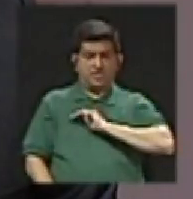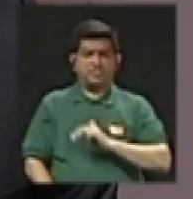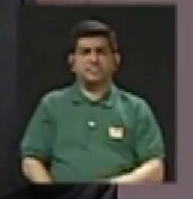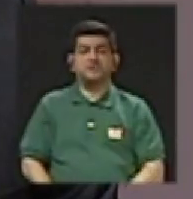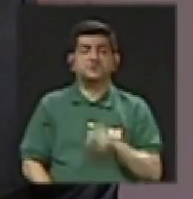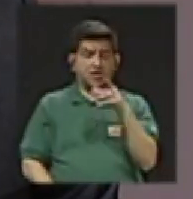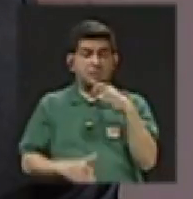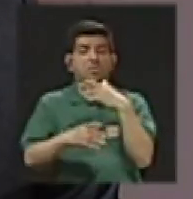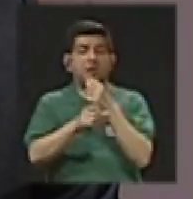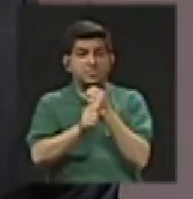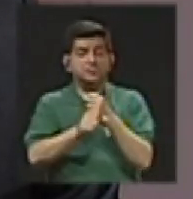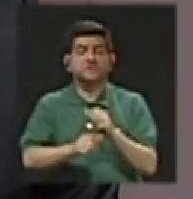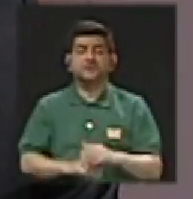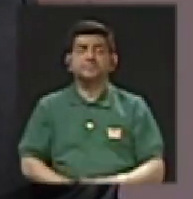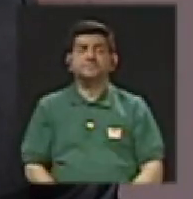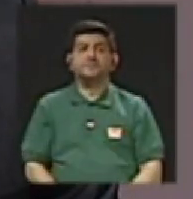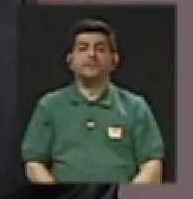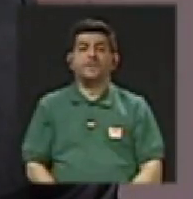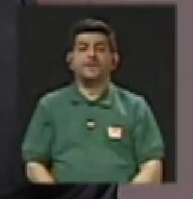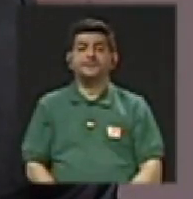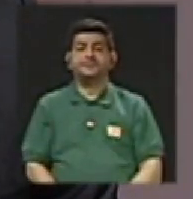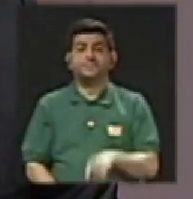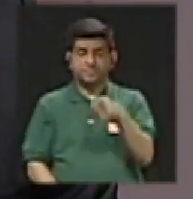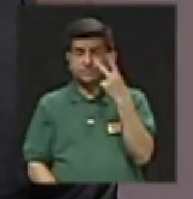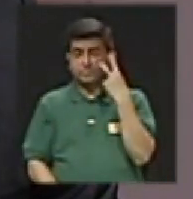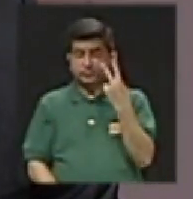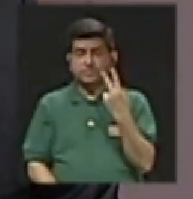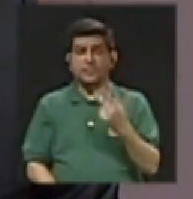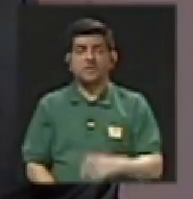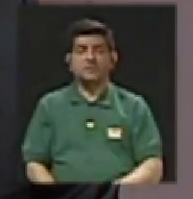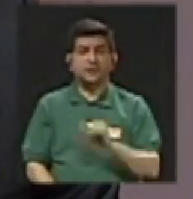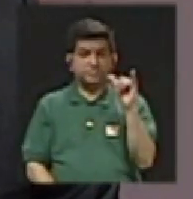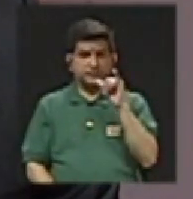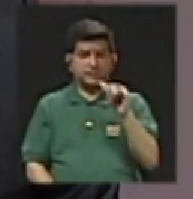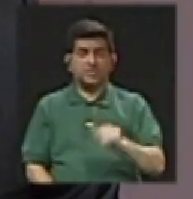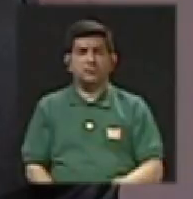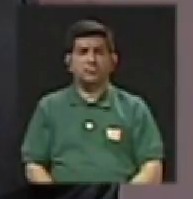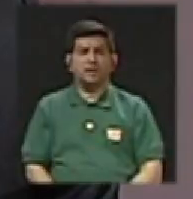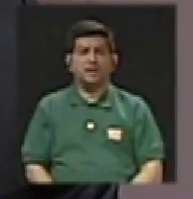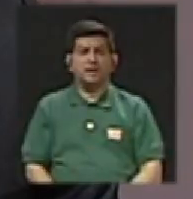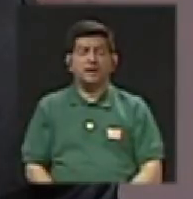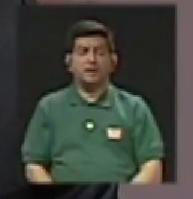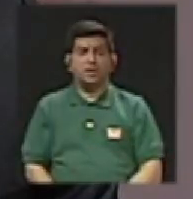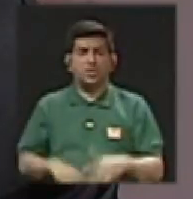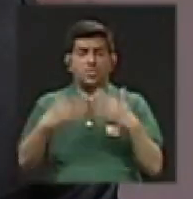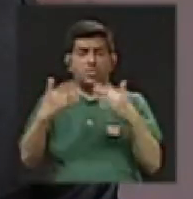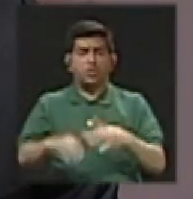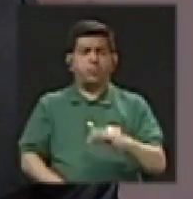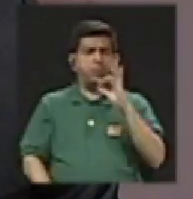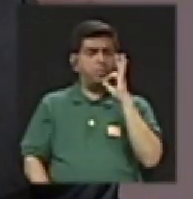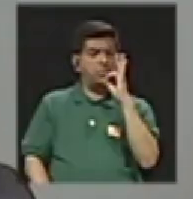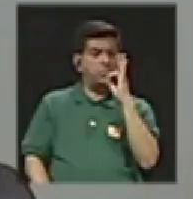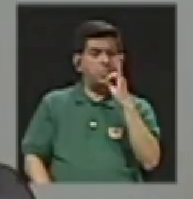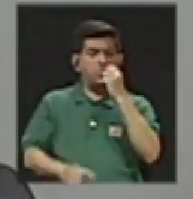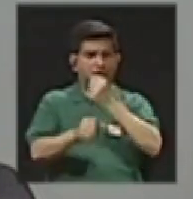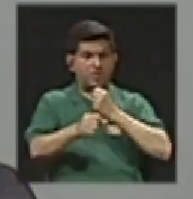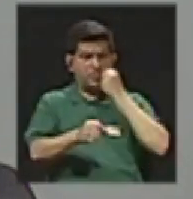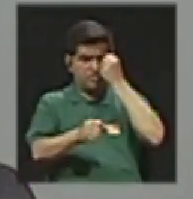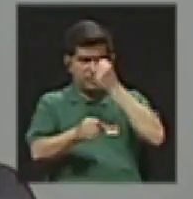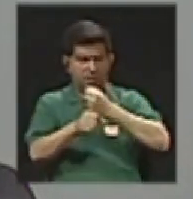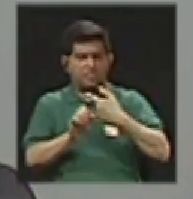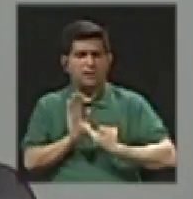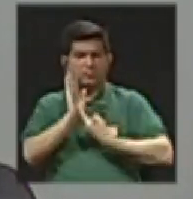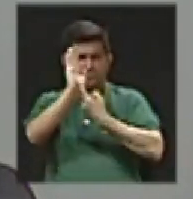han hecho, y van a ver ustedes el precioso aterrice que se hace